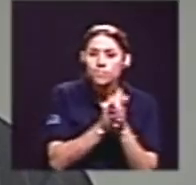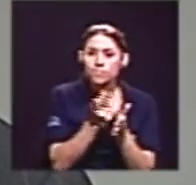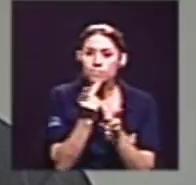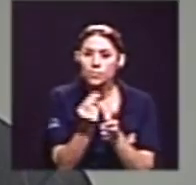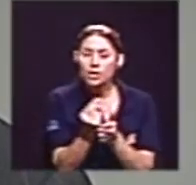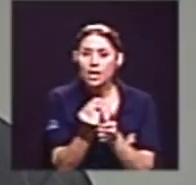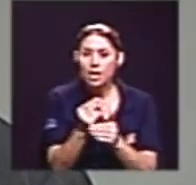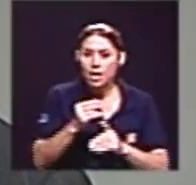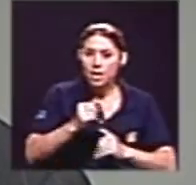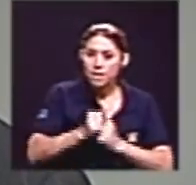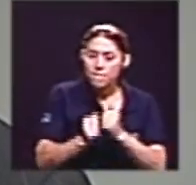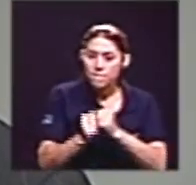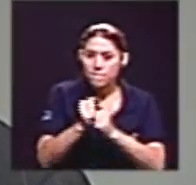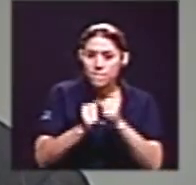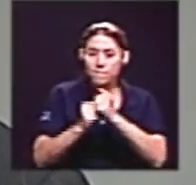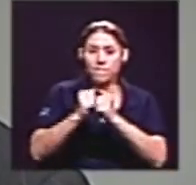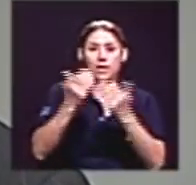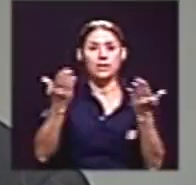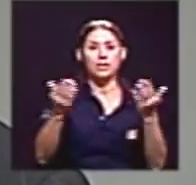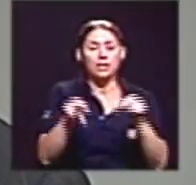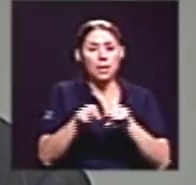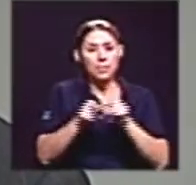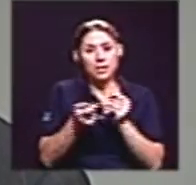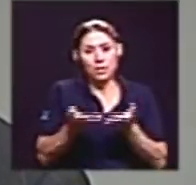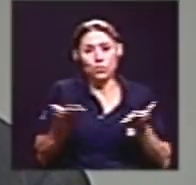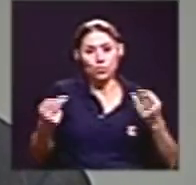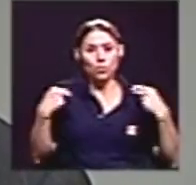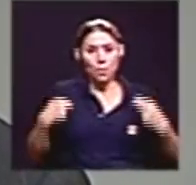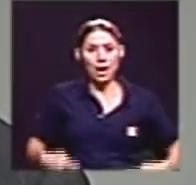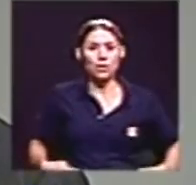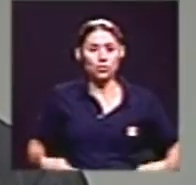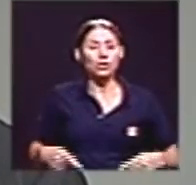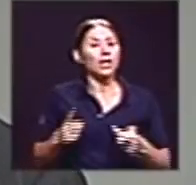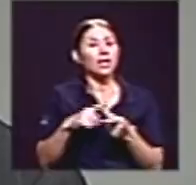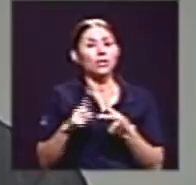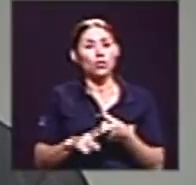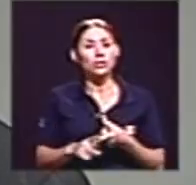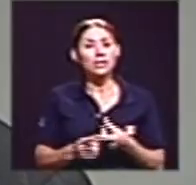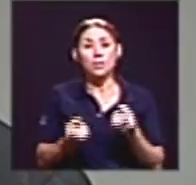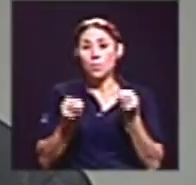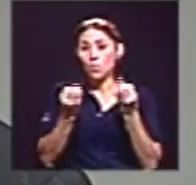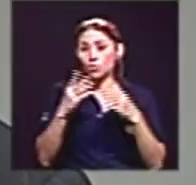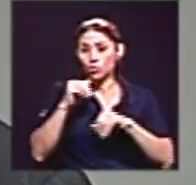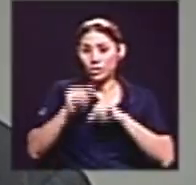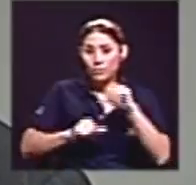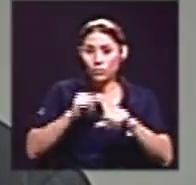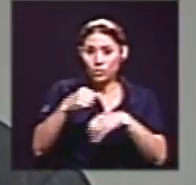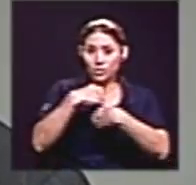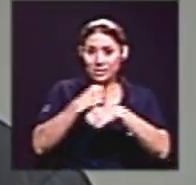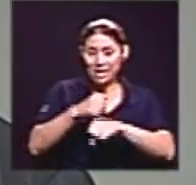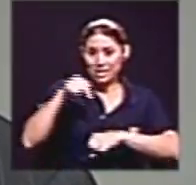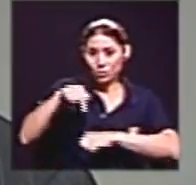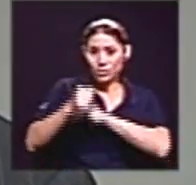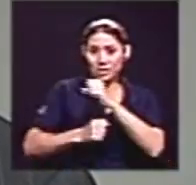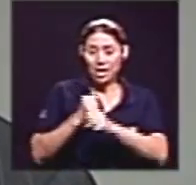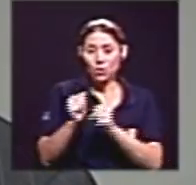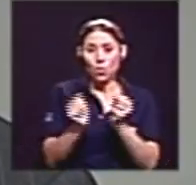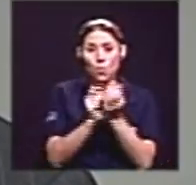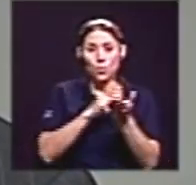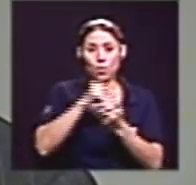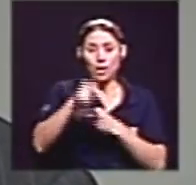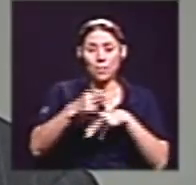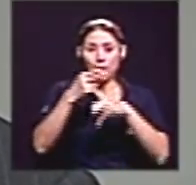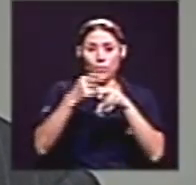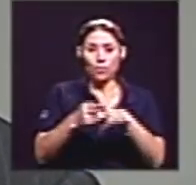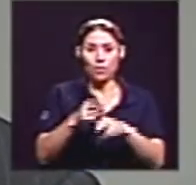que mantener la inversión en recursos humanos. Entonces, muchos de los esfuerzos que se ha hecho este año con el programa Avancemos no son esfuerzos que se